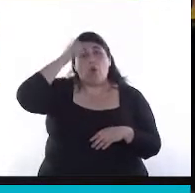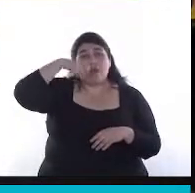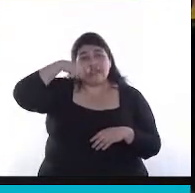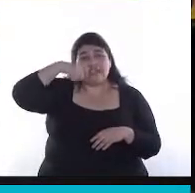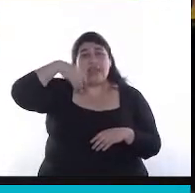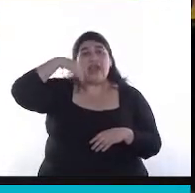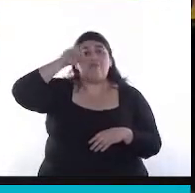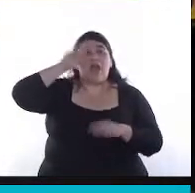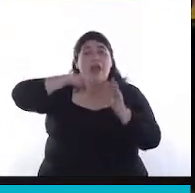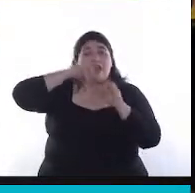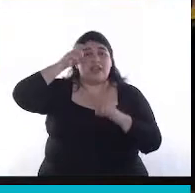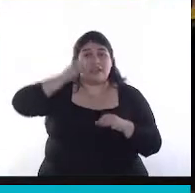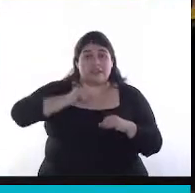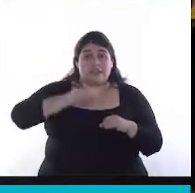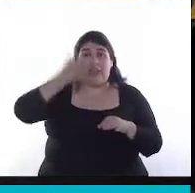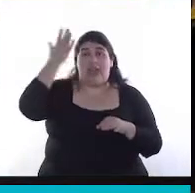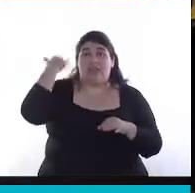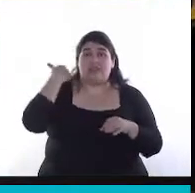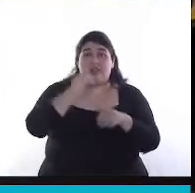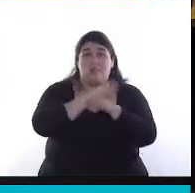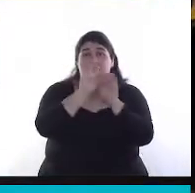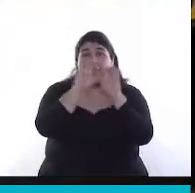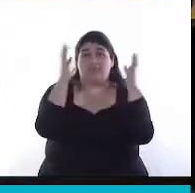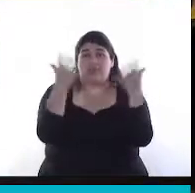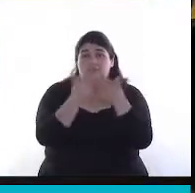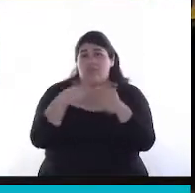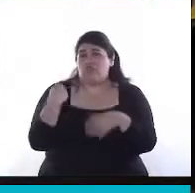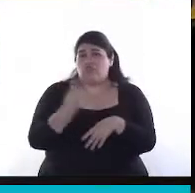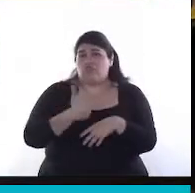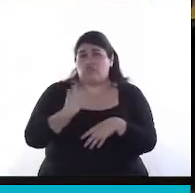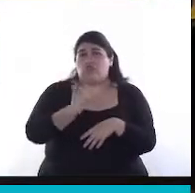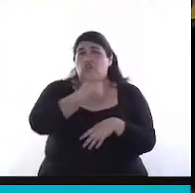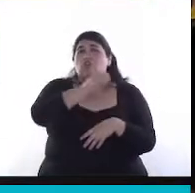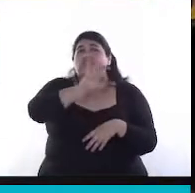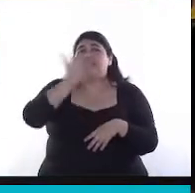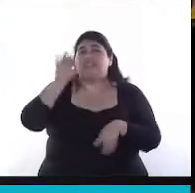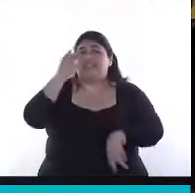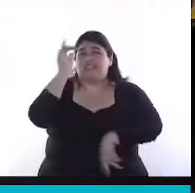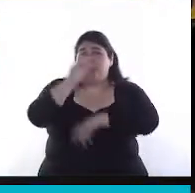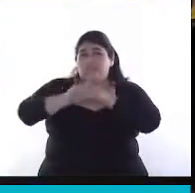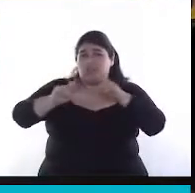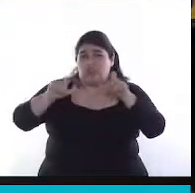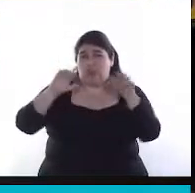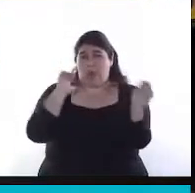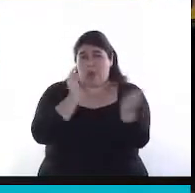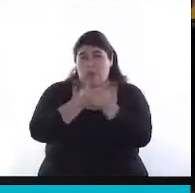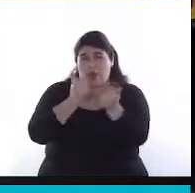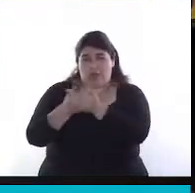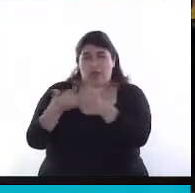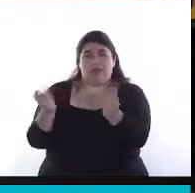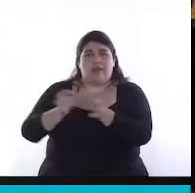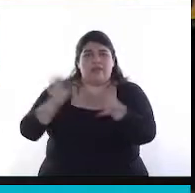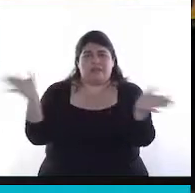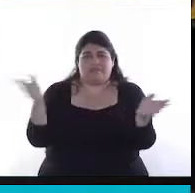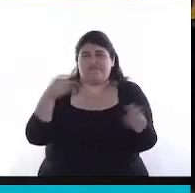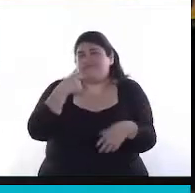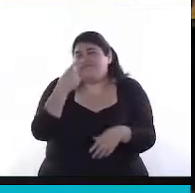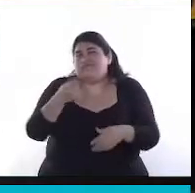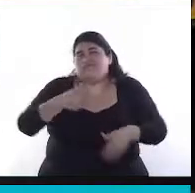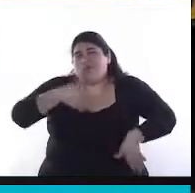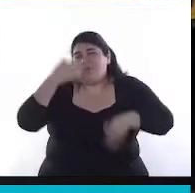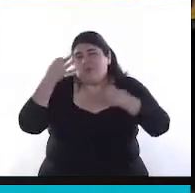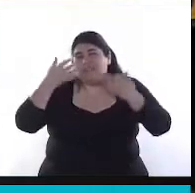medios en plena pandemia diciendo que nosotros habíamos liberado 600 violadores pero y si la justicia tiene otro nivel